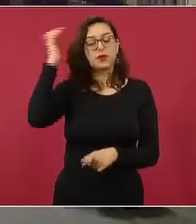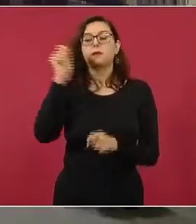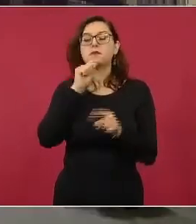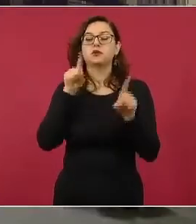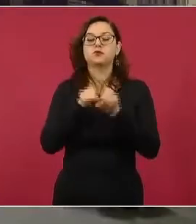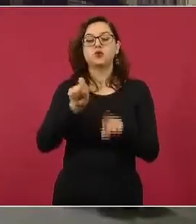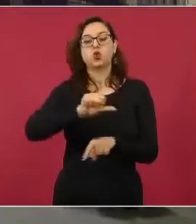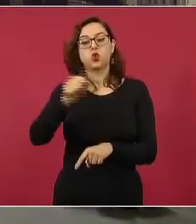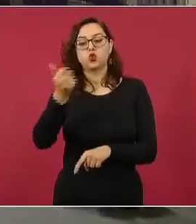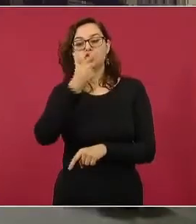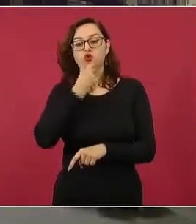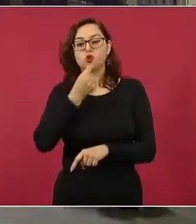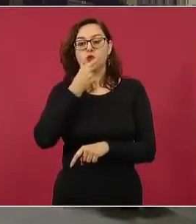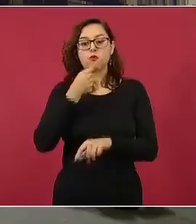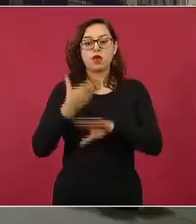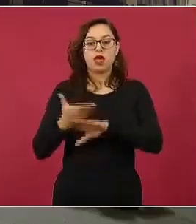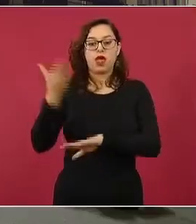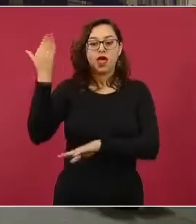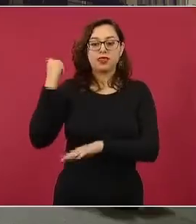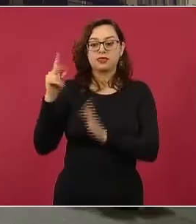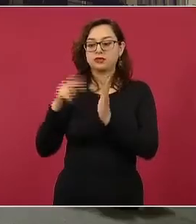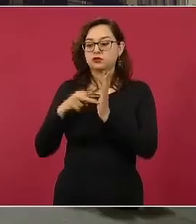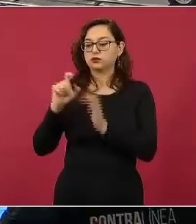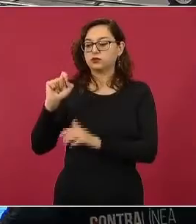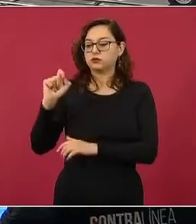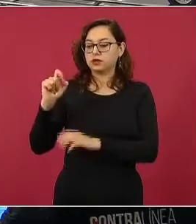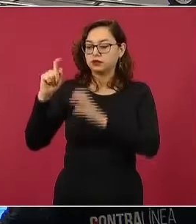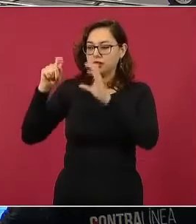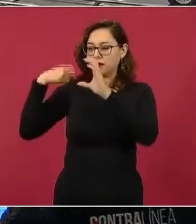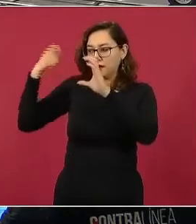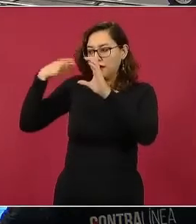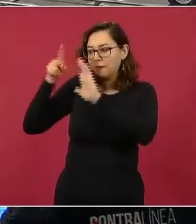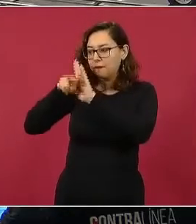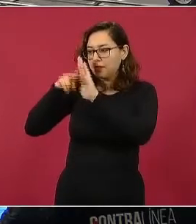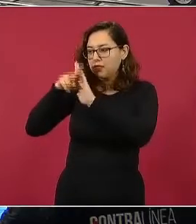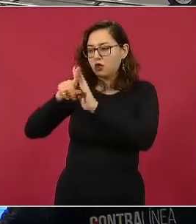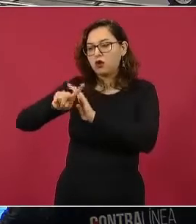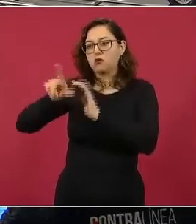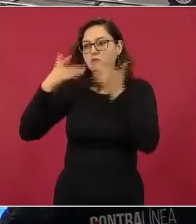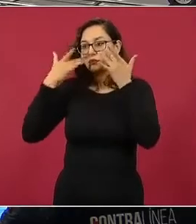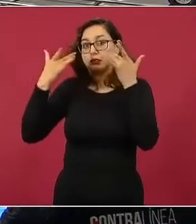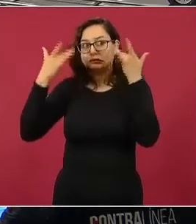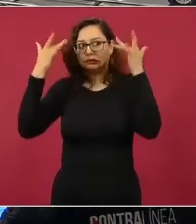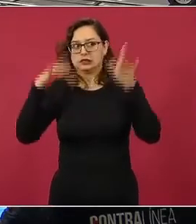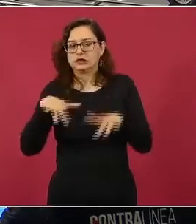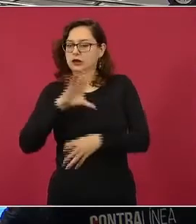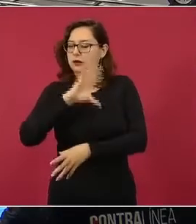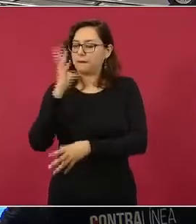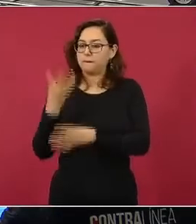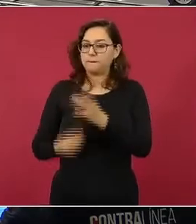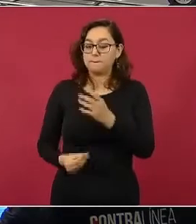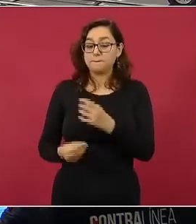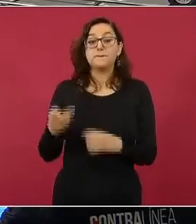este sindicato para evitar el registro de los trabajadores en los módulos que puso la Secretaría y que el próximo 31 pues